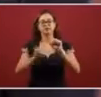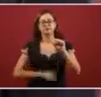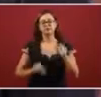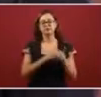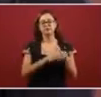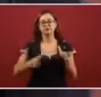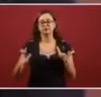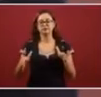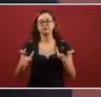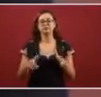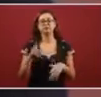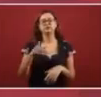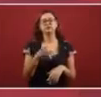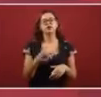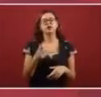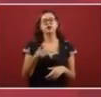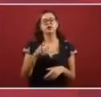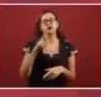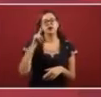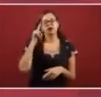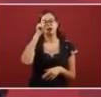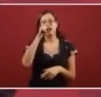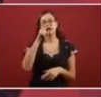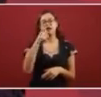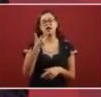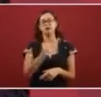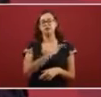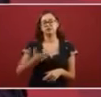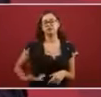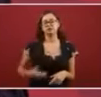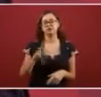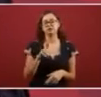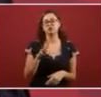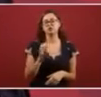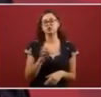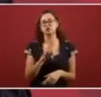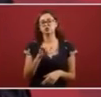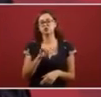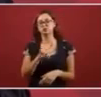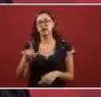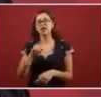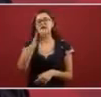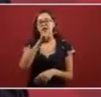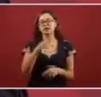gobierno del presidente Franklin Delano Roosevelt y ayudó